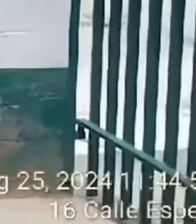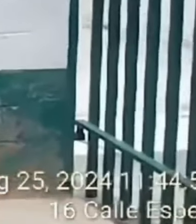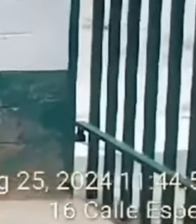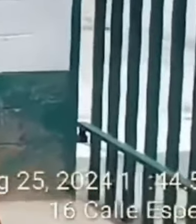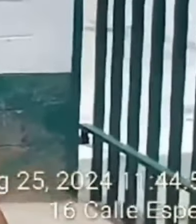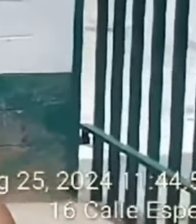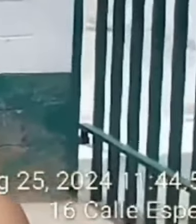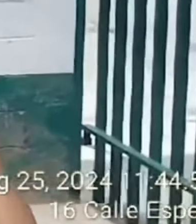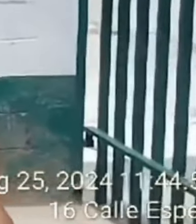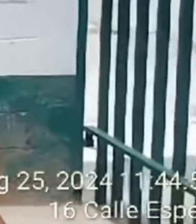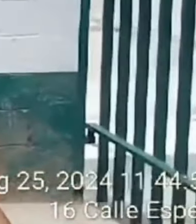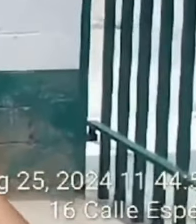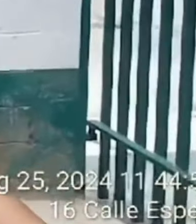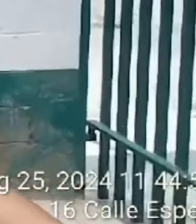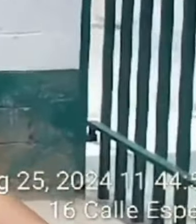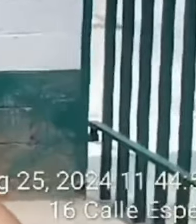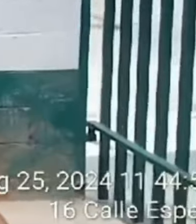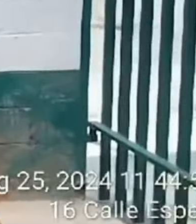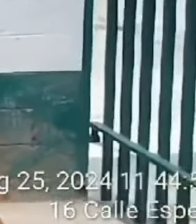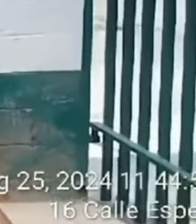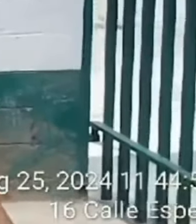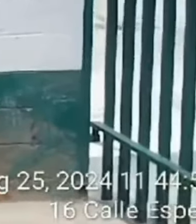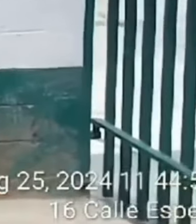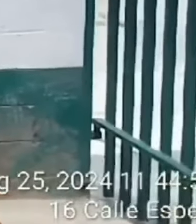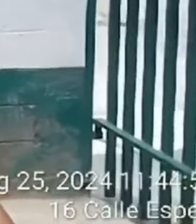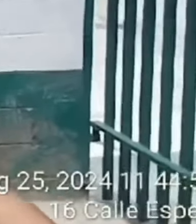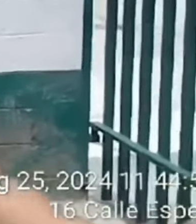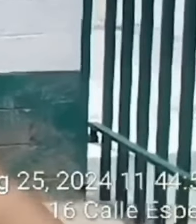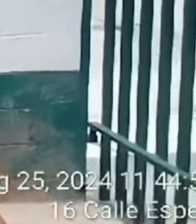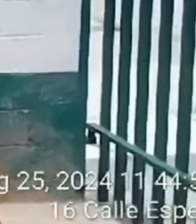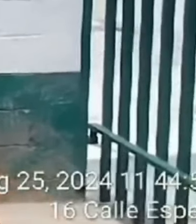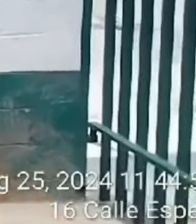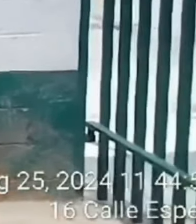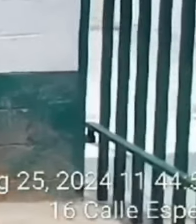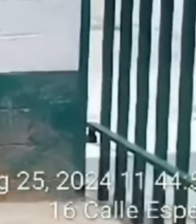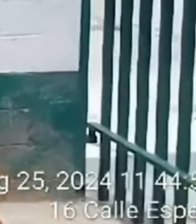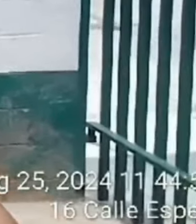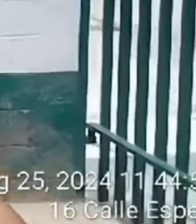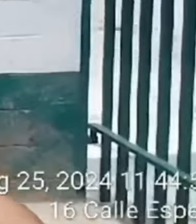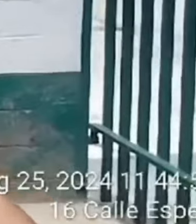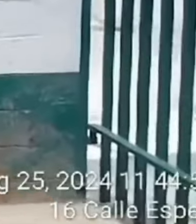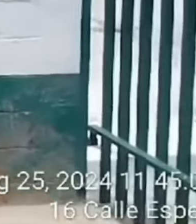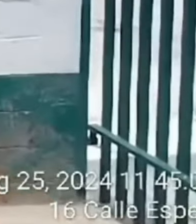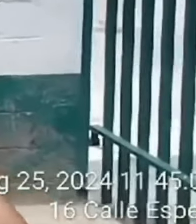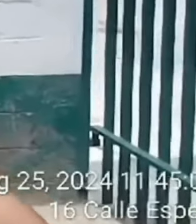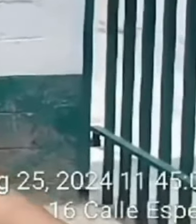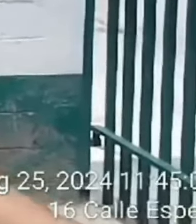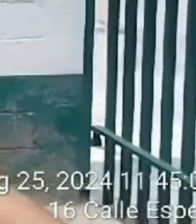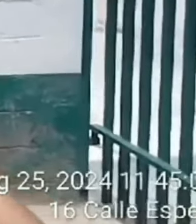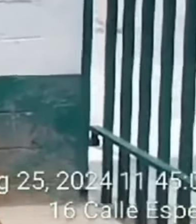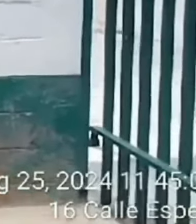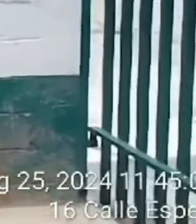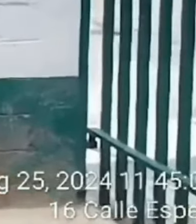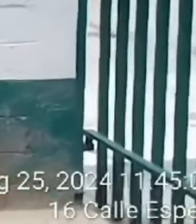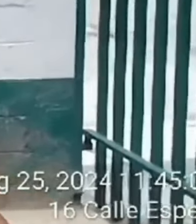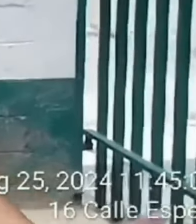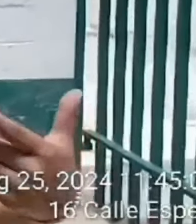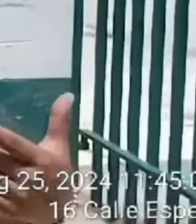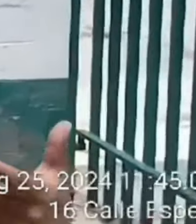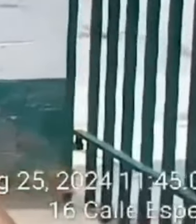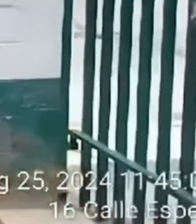tiempo, utilizo toda la semana para ser mamá y para trabajar. Tengo como oportunidad para hacer mis